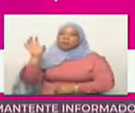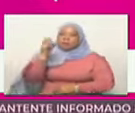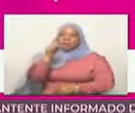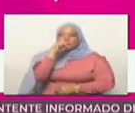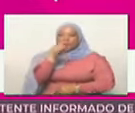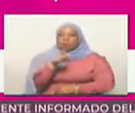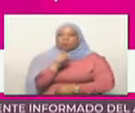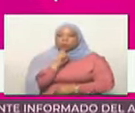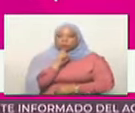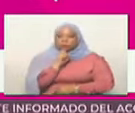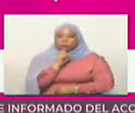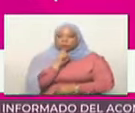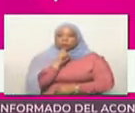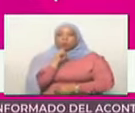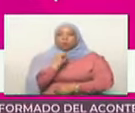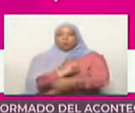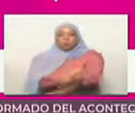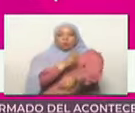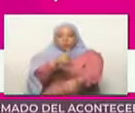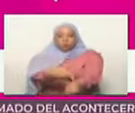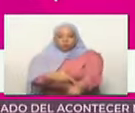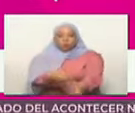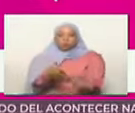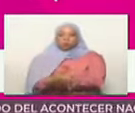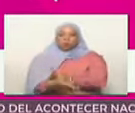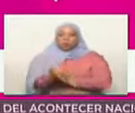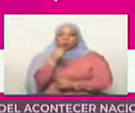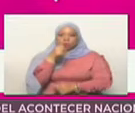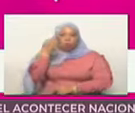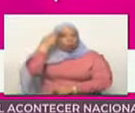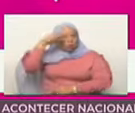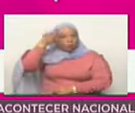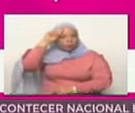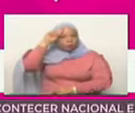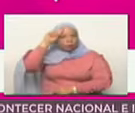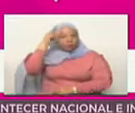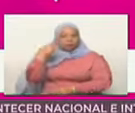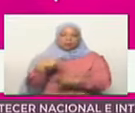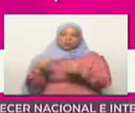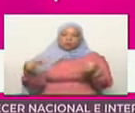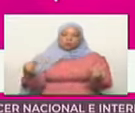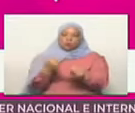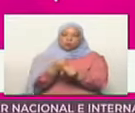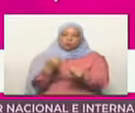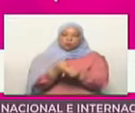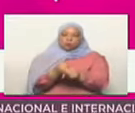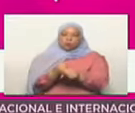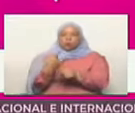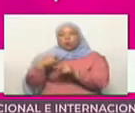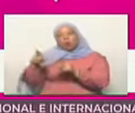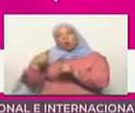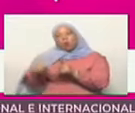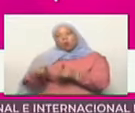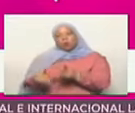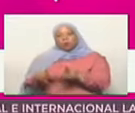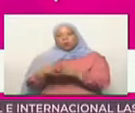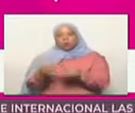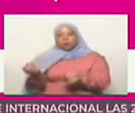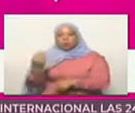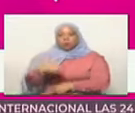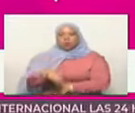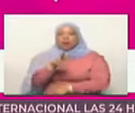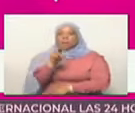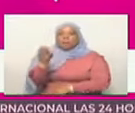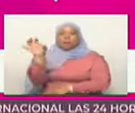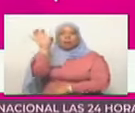Congo, nuestra hermana Cuba, Egipto, Nicaragua, Uzbekistán, entre otros países, más de una veintena